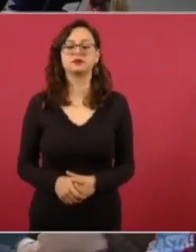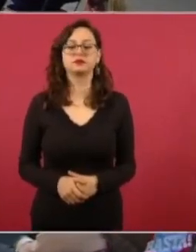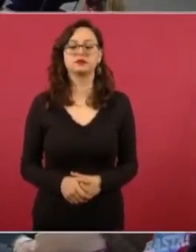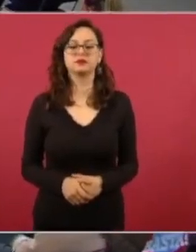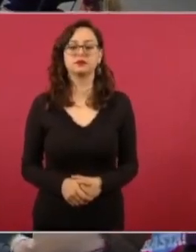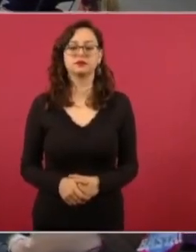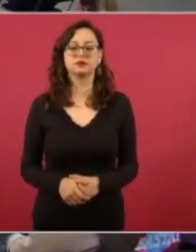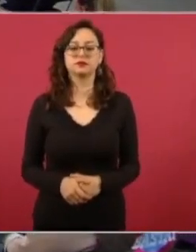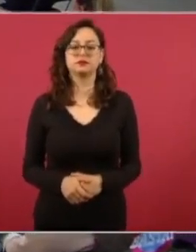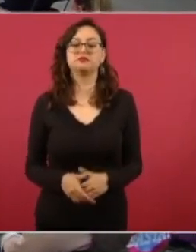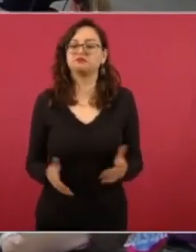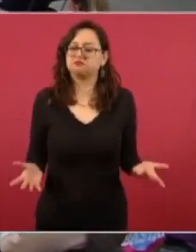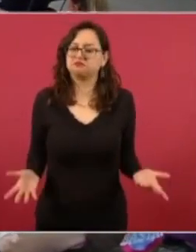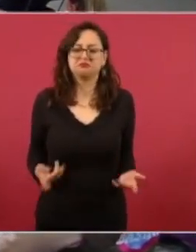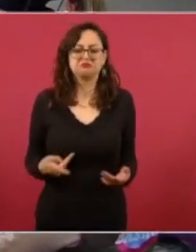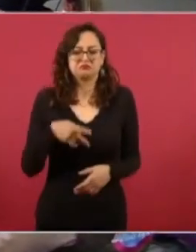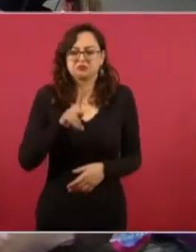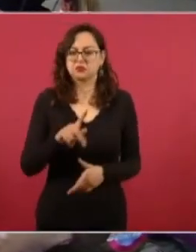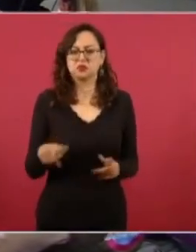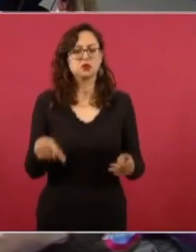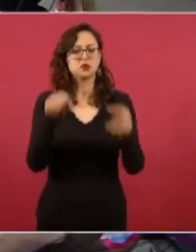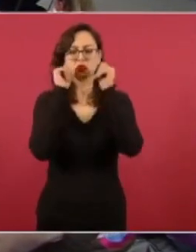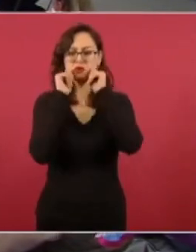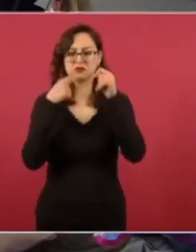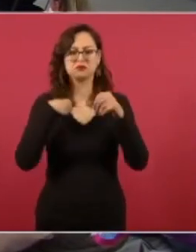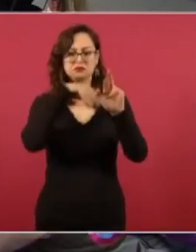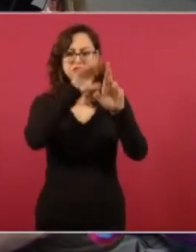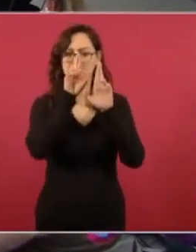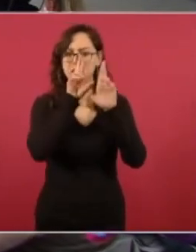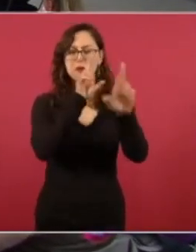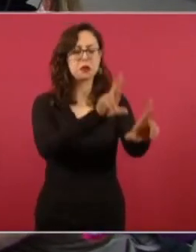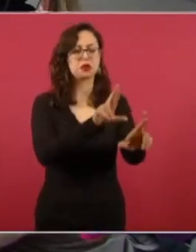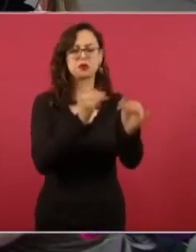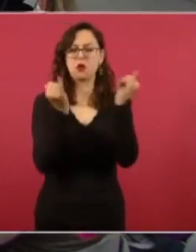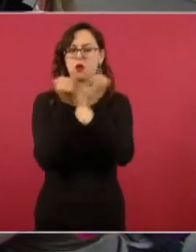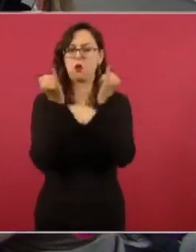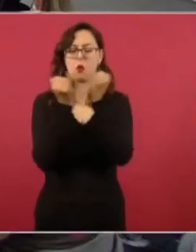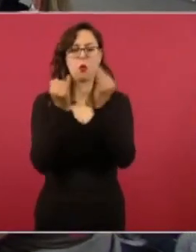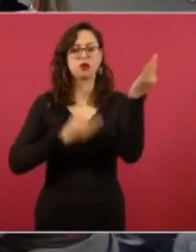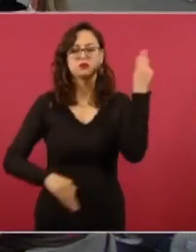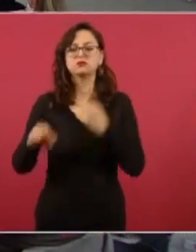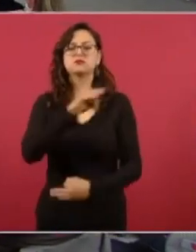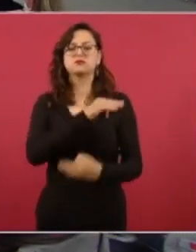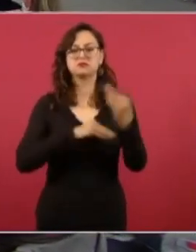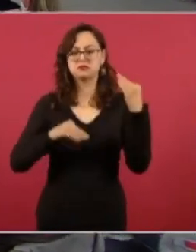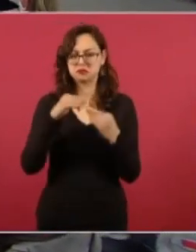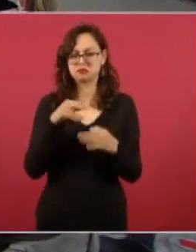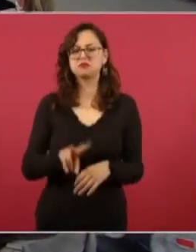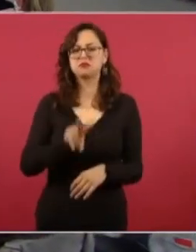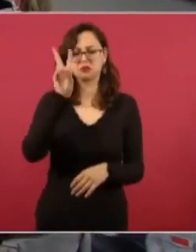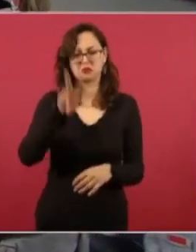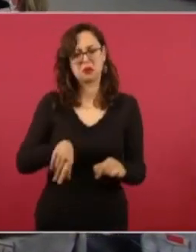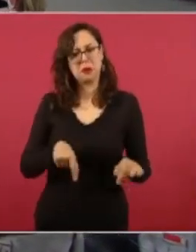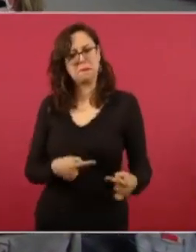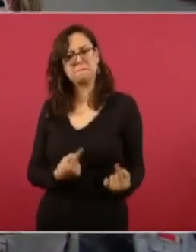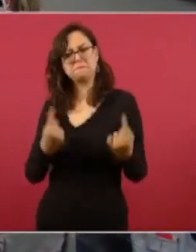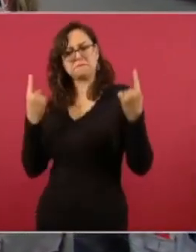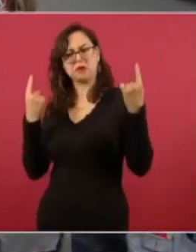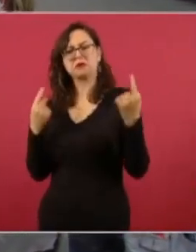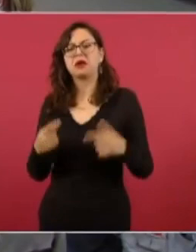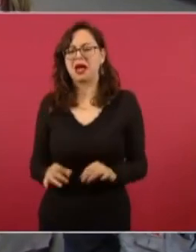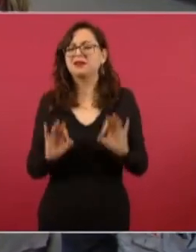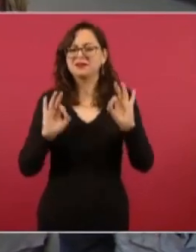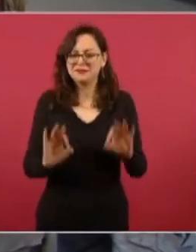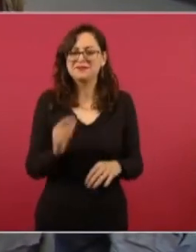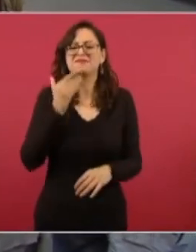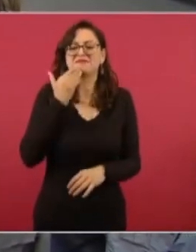pues merece respeto como todos, todos. Y tenemos diferencias. Y qué bueno que tenemos